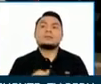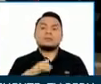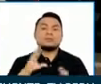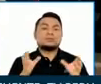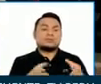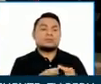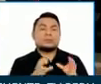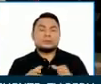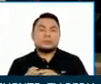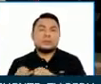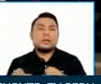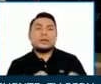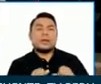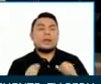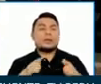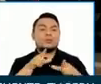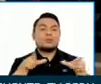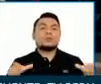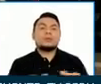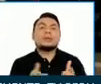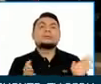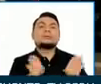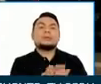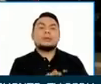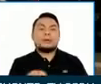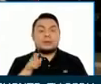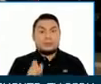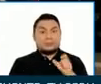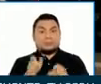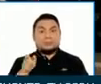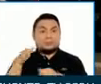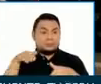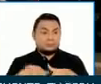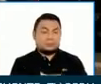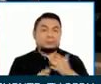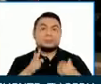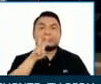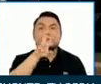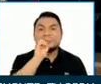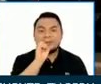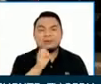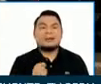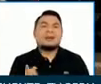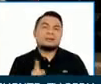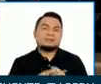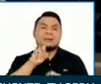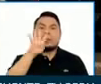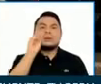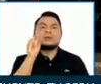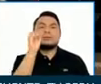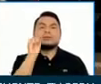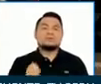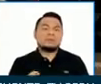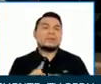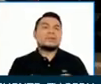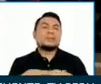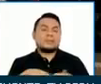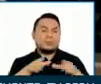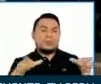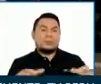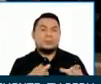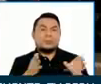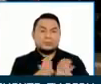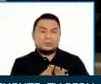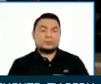agrupadas en actividades en espacios cerrados, en donde los aforos van entre 20% y 40% en el caso de los